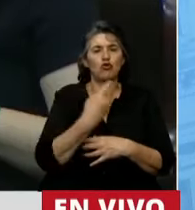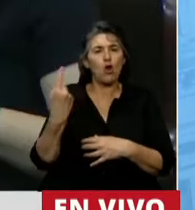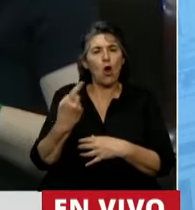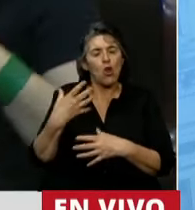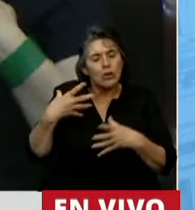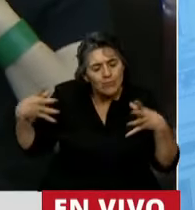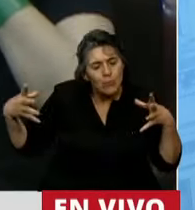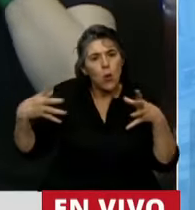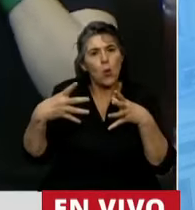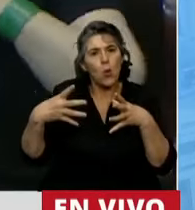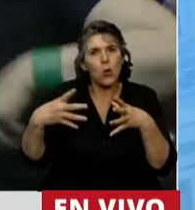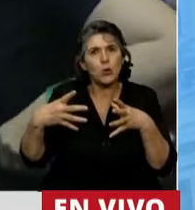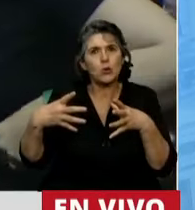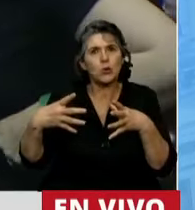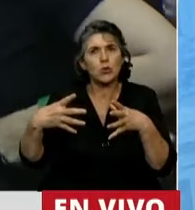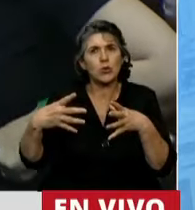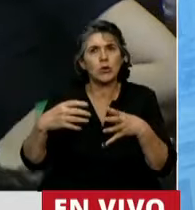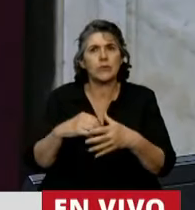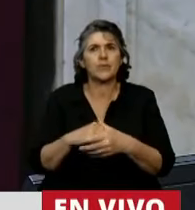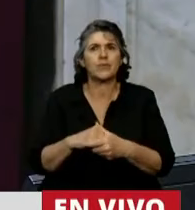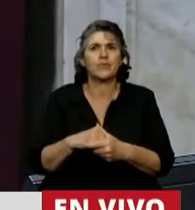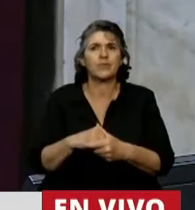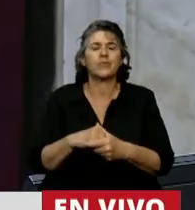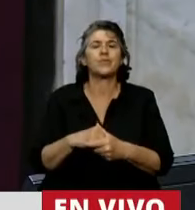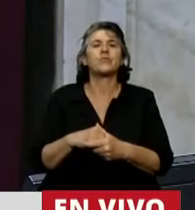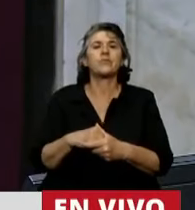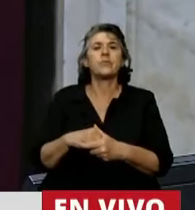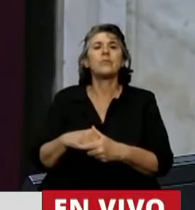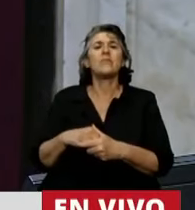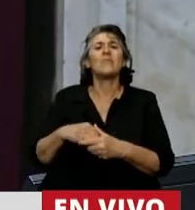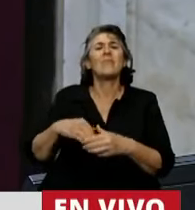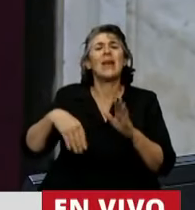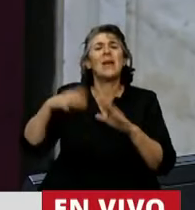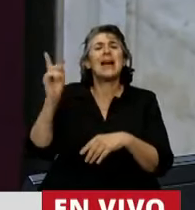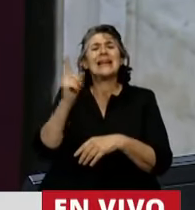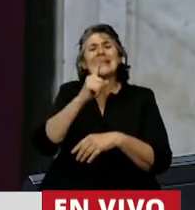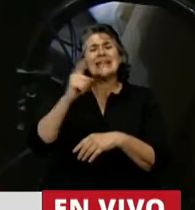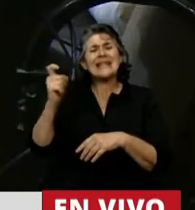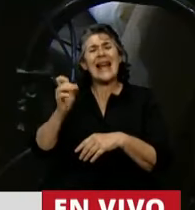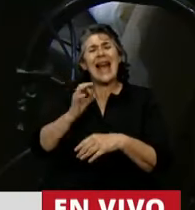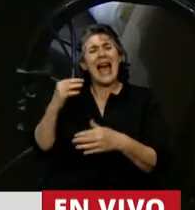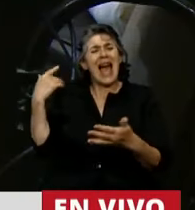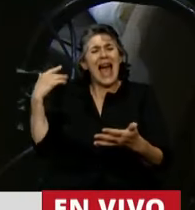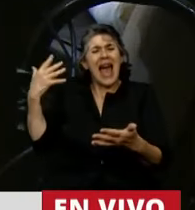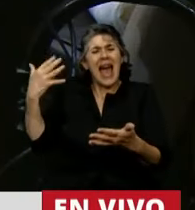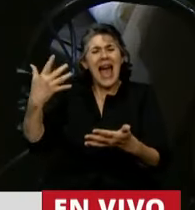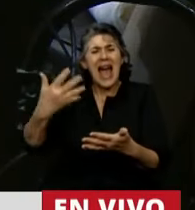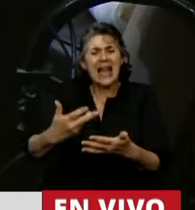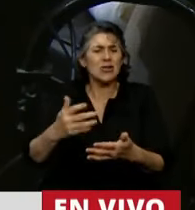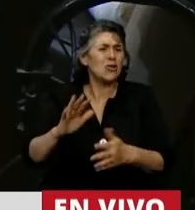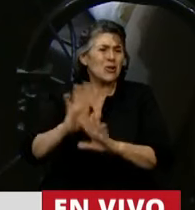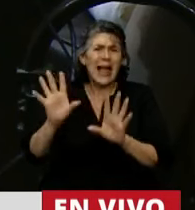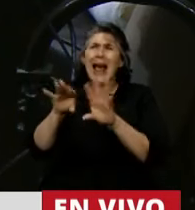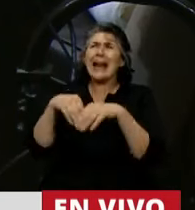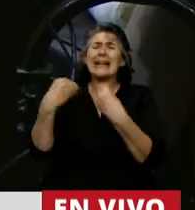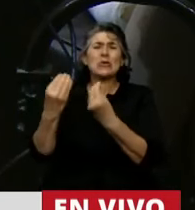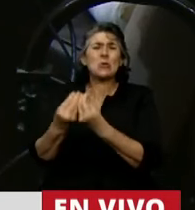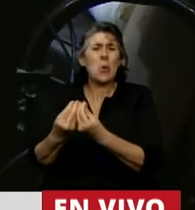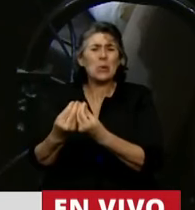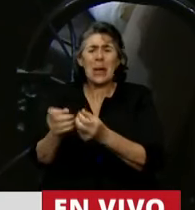que después, diputado, se ha excedido de normas vetustas de más de 100 años, con resultados trágicos en